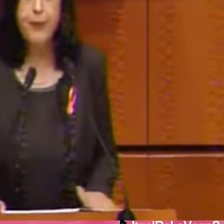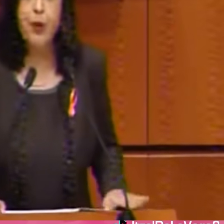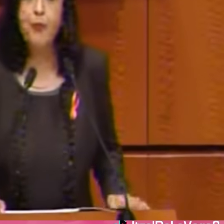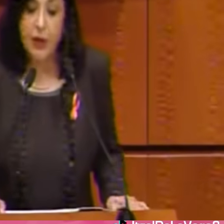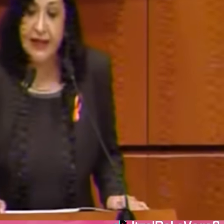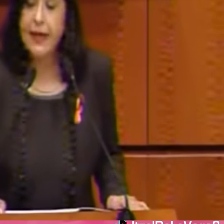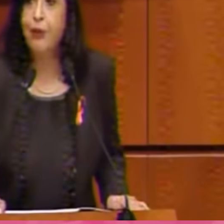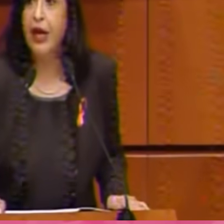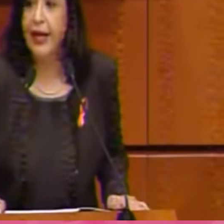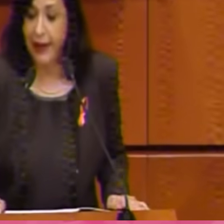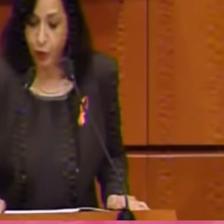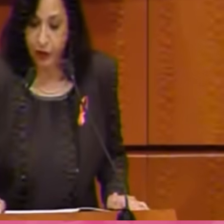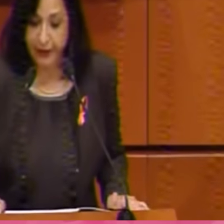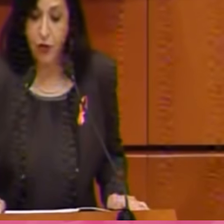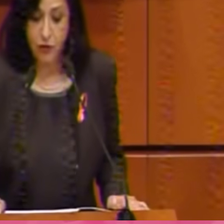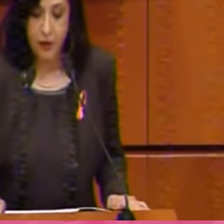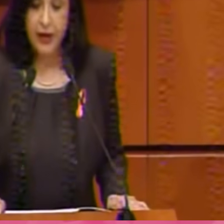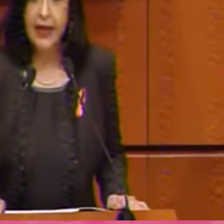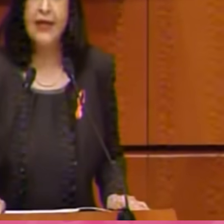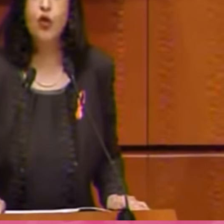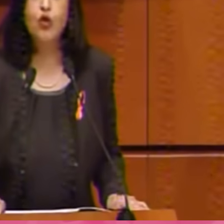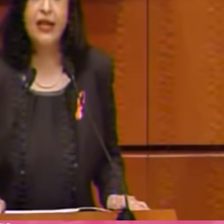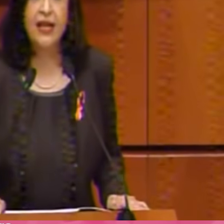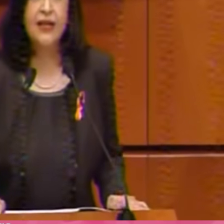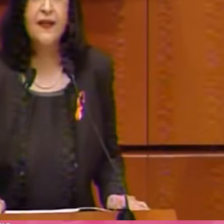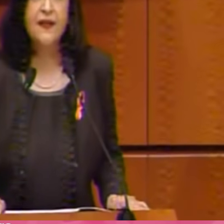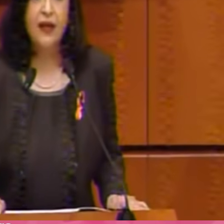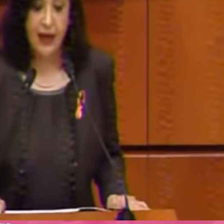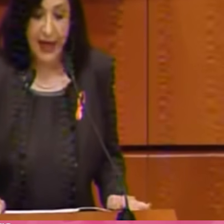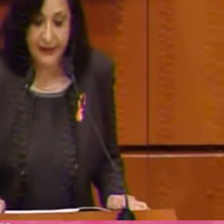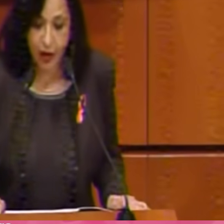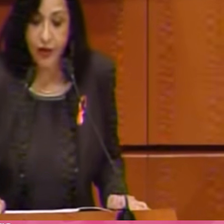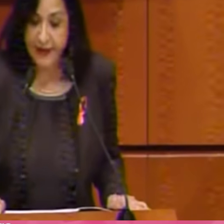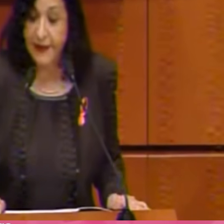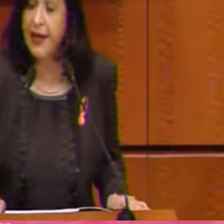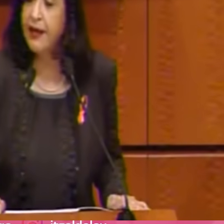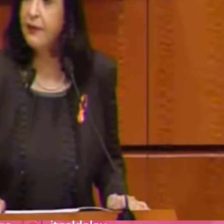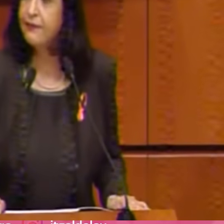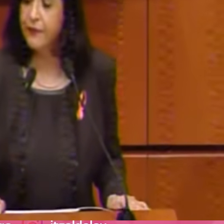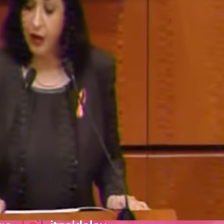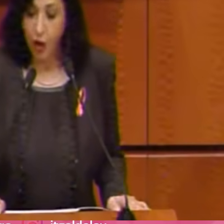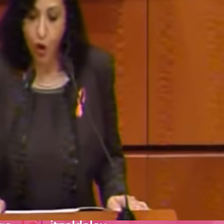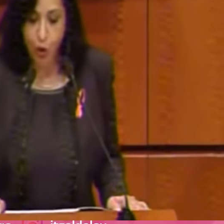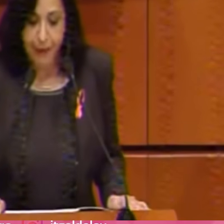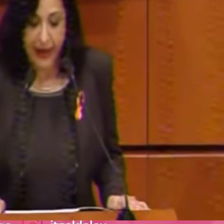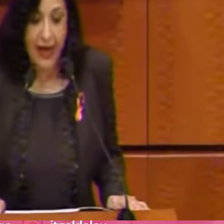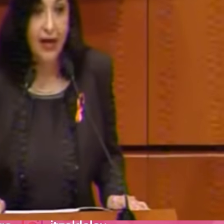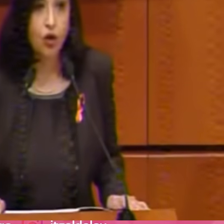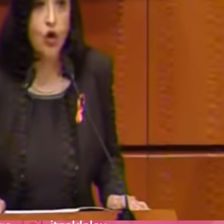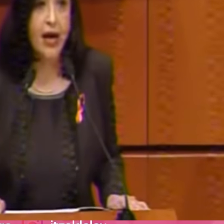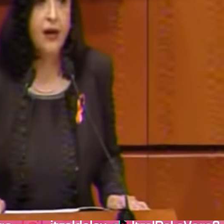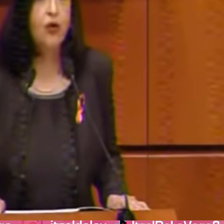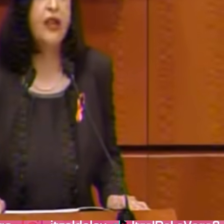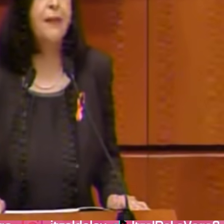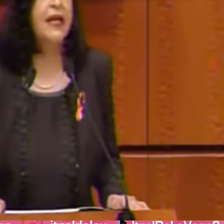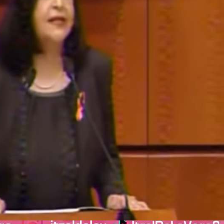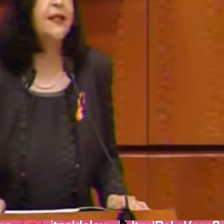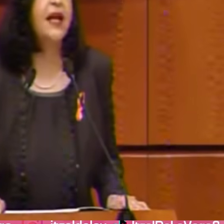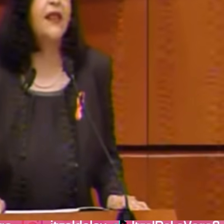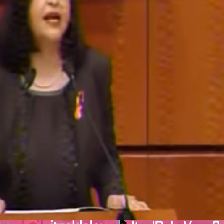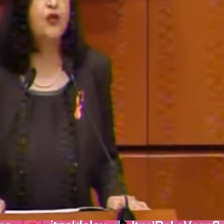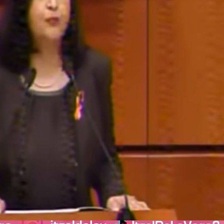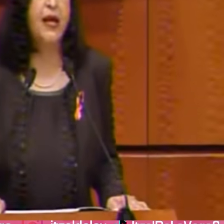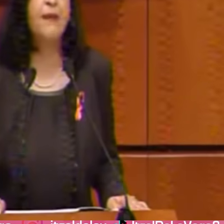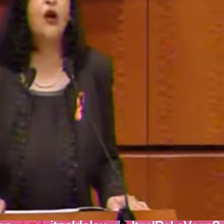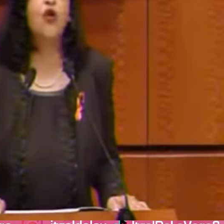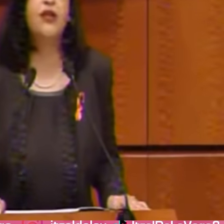Fui propuesta por el Ejecutivo y si ustedes así lo deciden, ocuparé el alto cargo de ministra